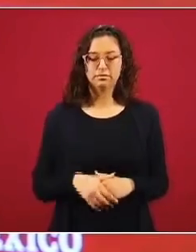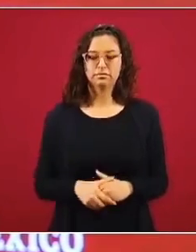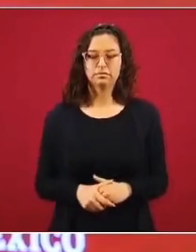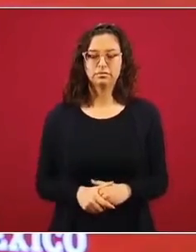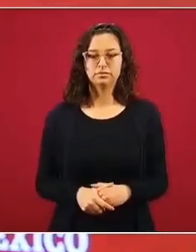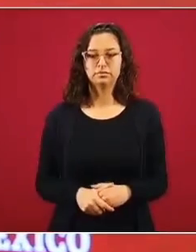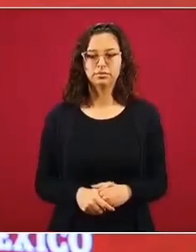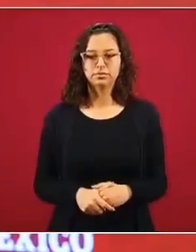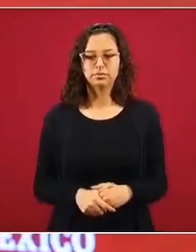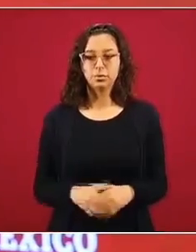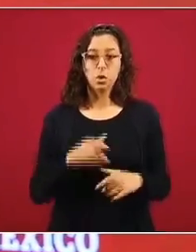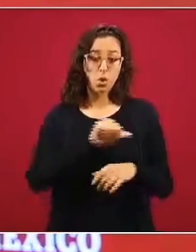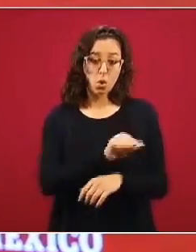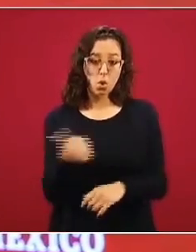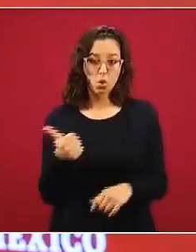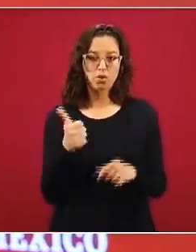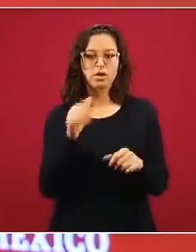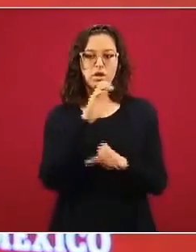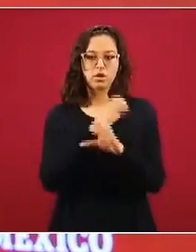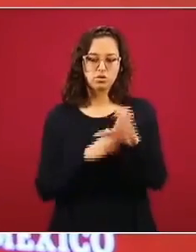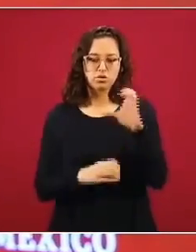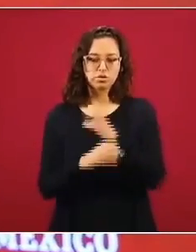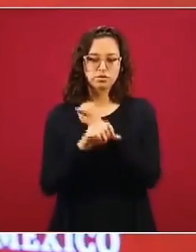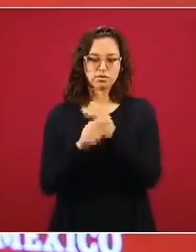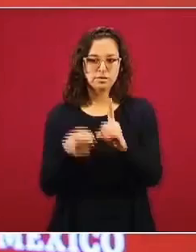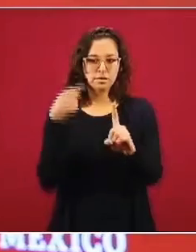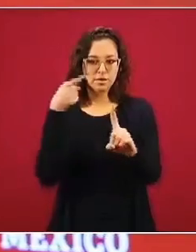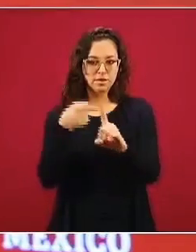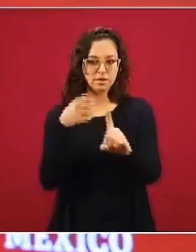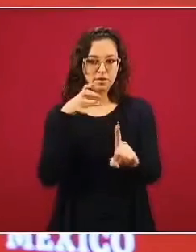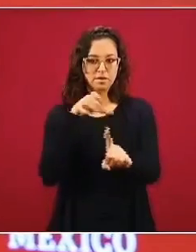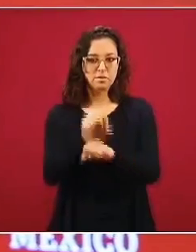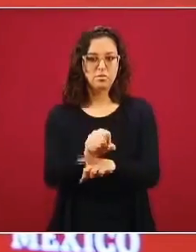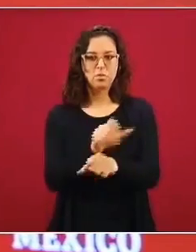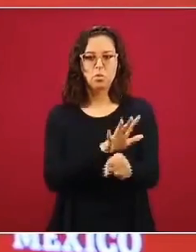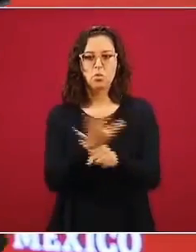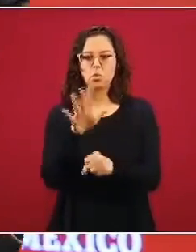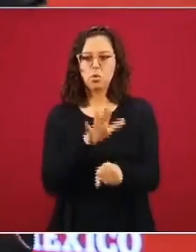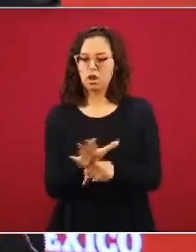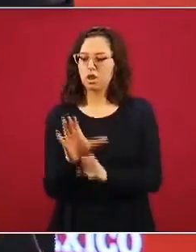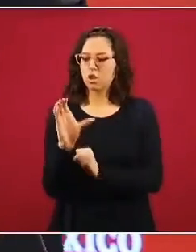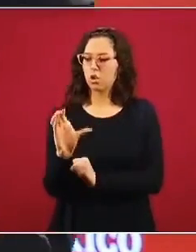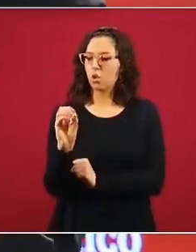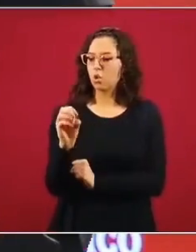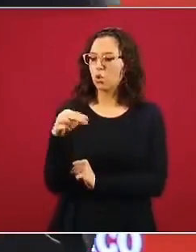Pero otra cosa que se logró, ya el CONACYT